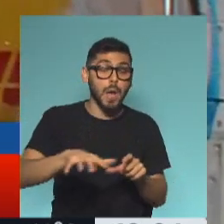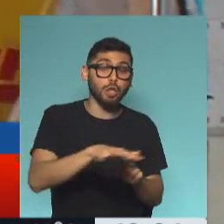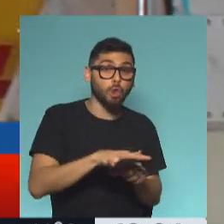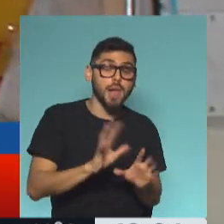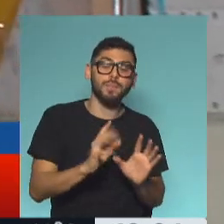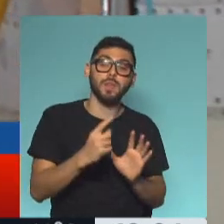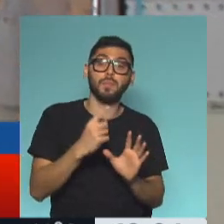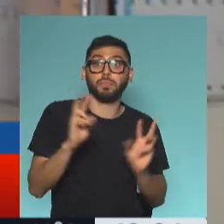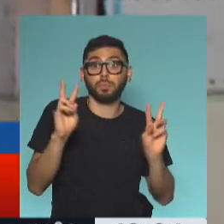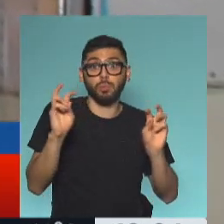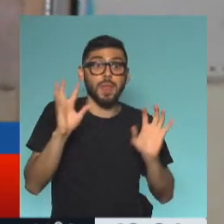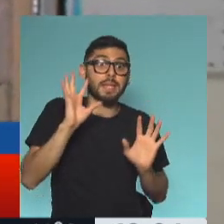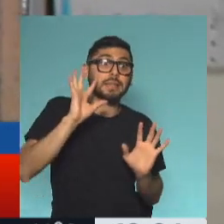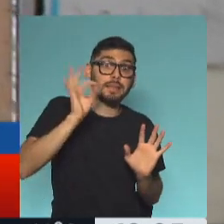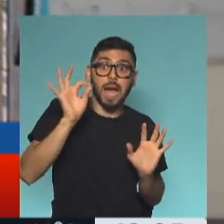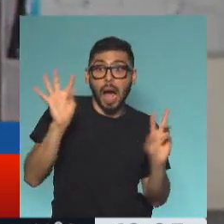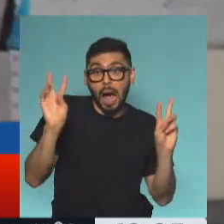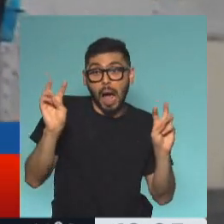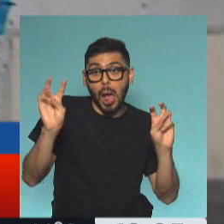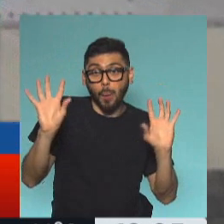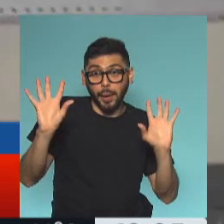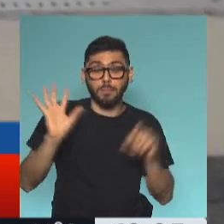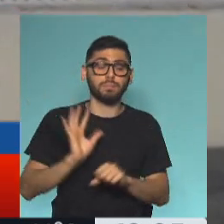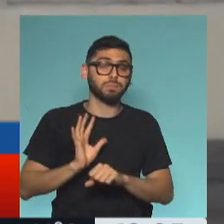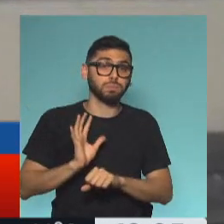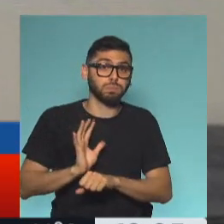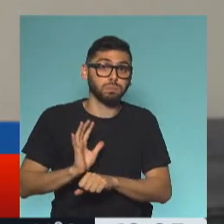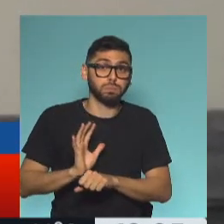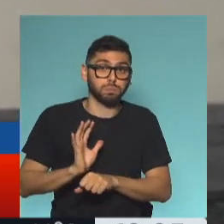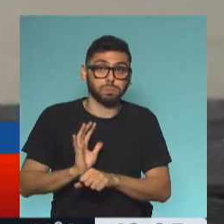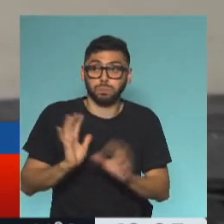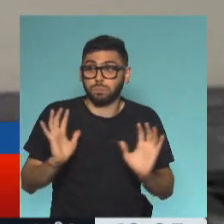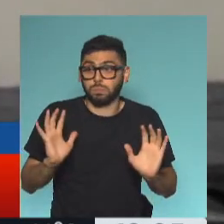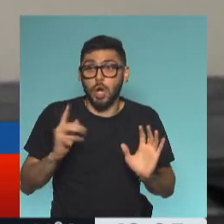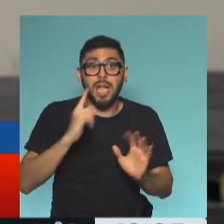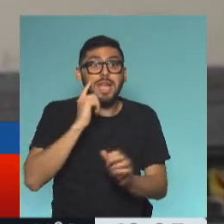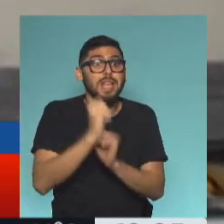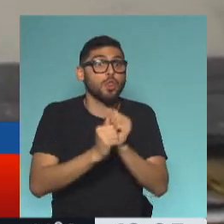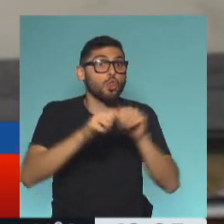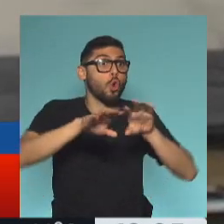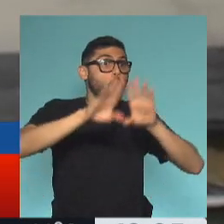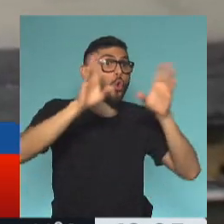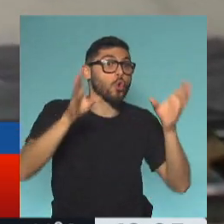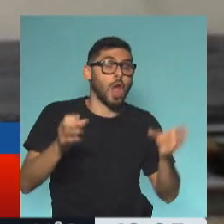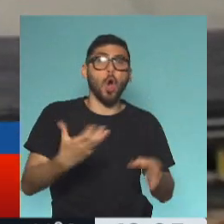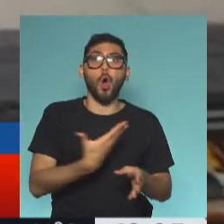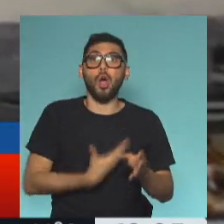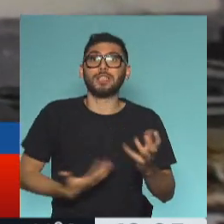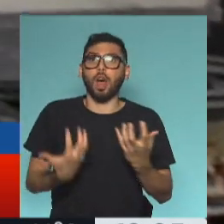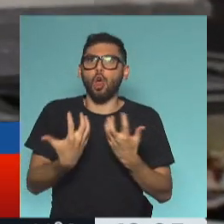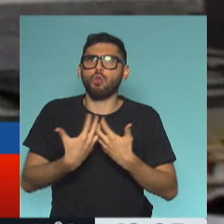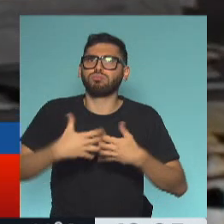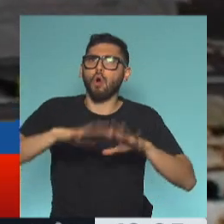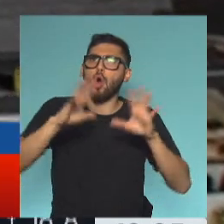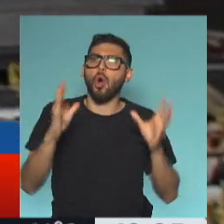deben tener un conocimiento del funcionamiento de las industrias y los estados.